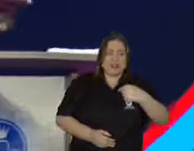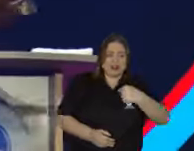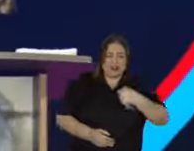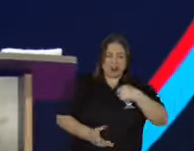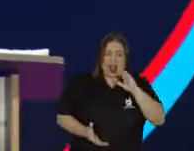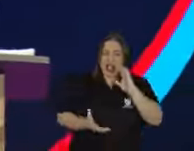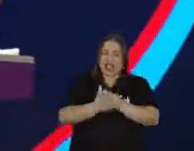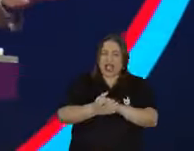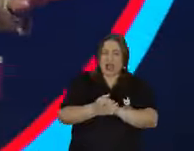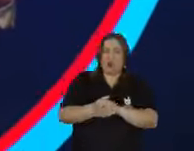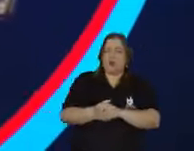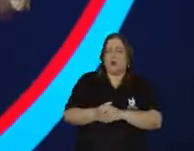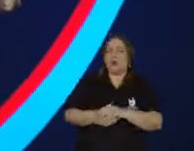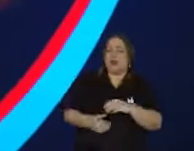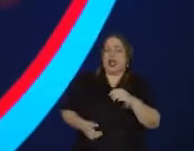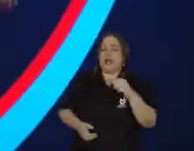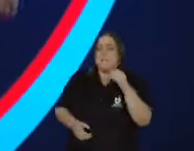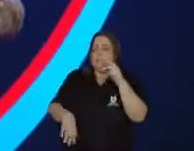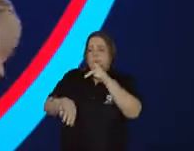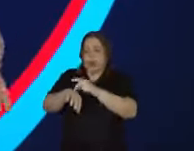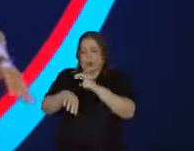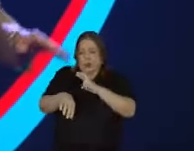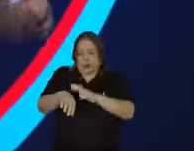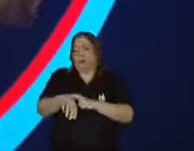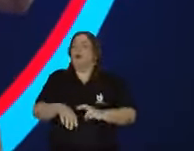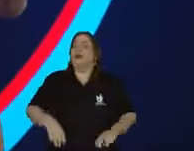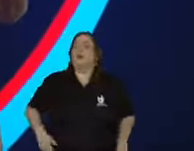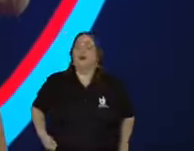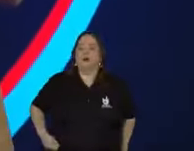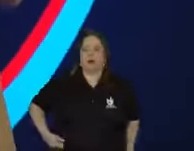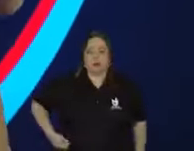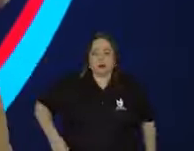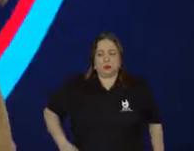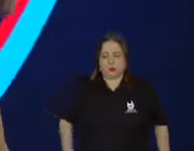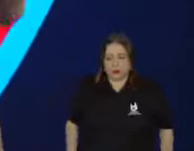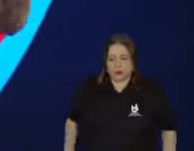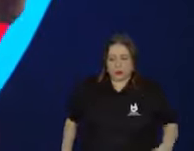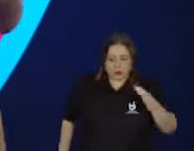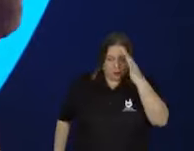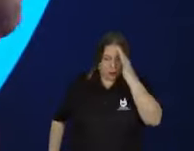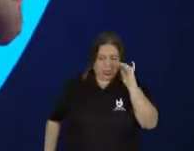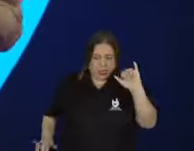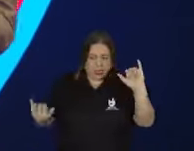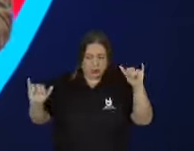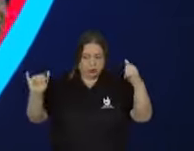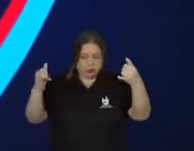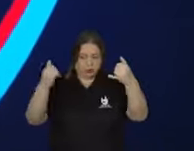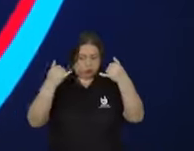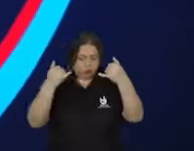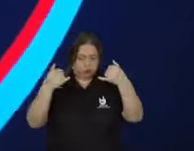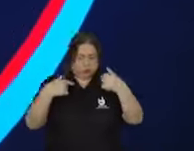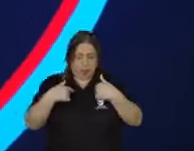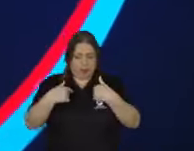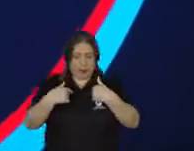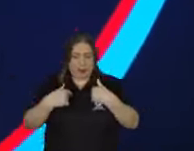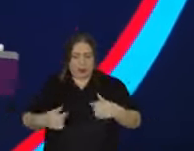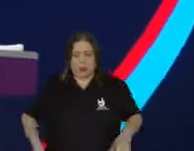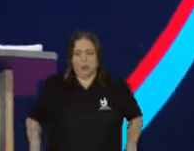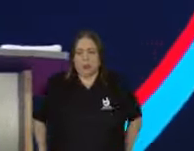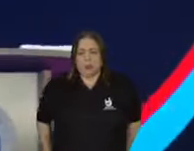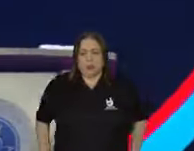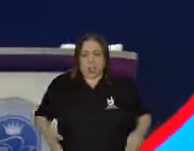están en Medio Oriente por una cuestión de seguridad. Las cámaras o fotos enfóquenme a mí solamente. Él está